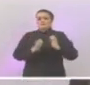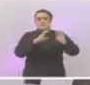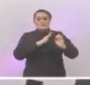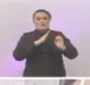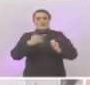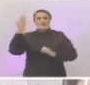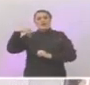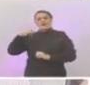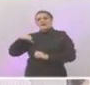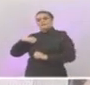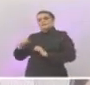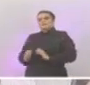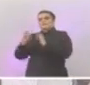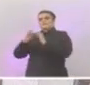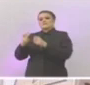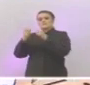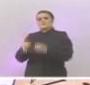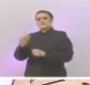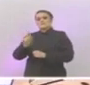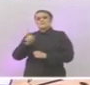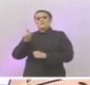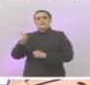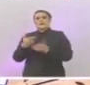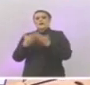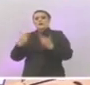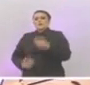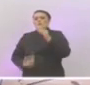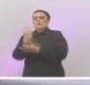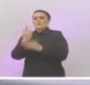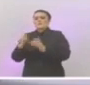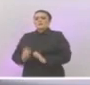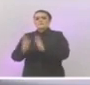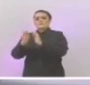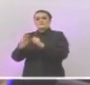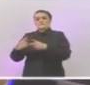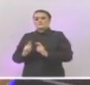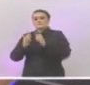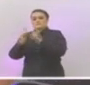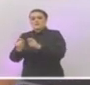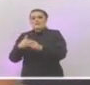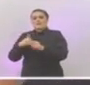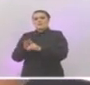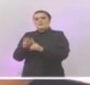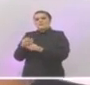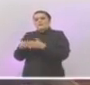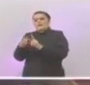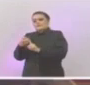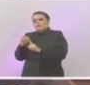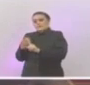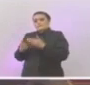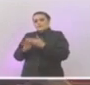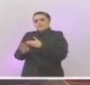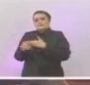la antigua Secretaría de Seguridad Pública para dotar de una nueva sede a la Unidad Antisecuestros de la Fiscalía General del